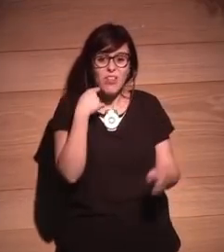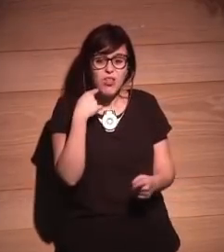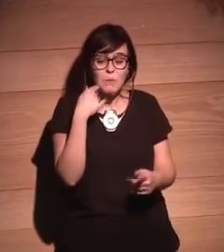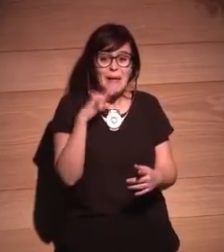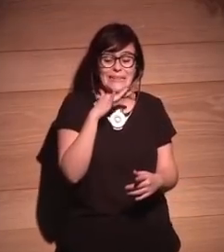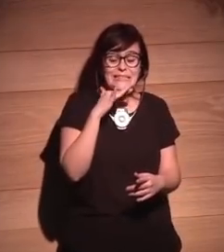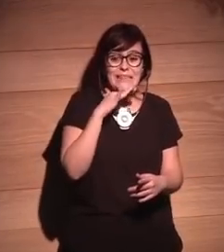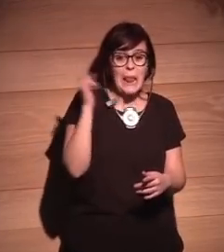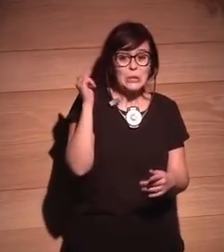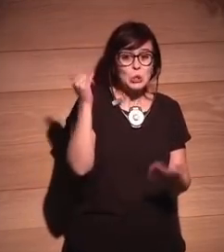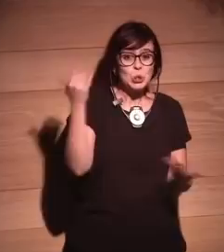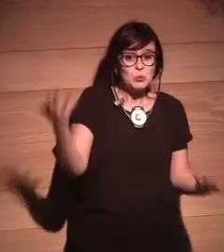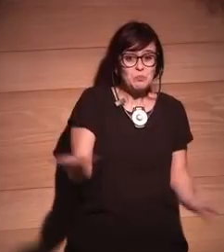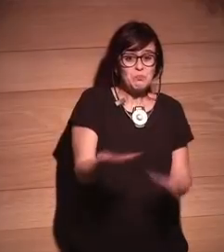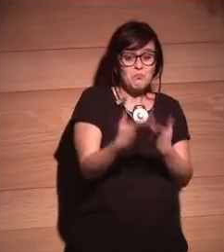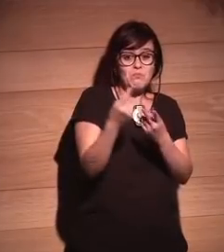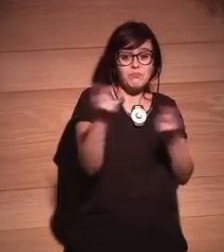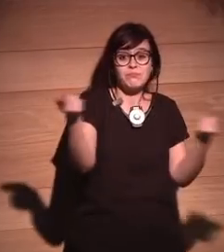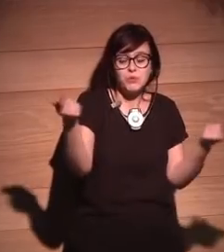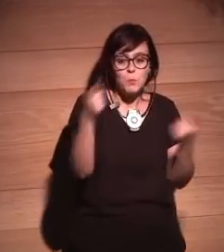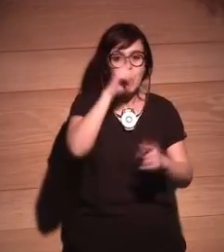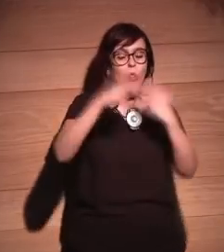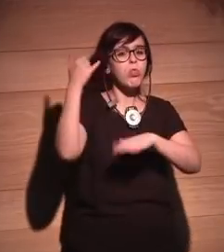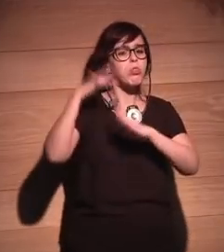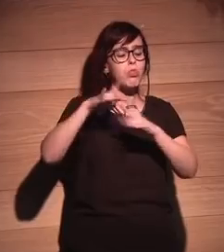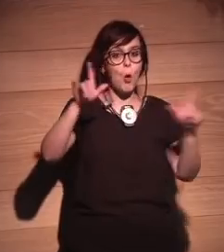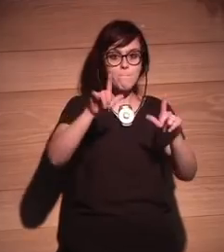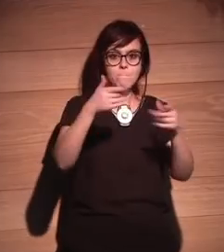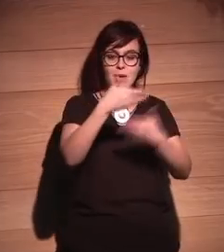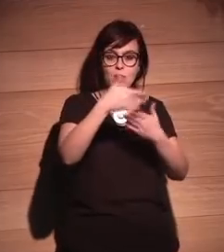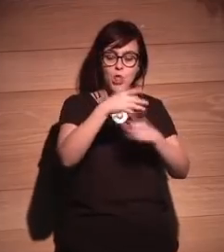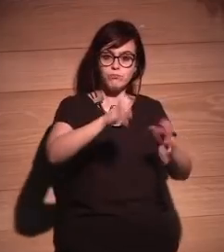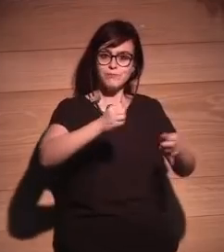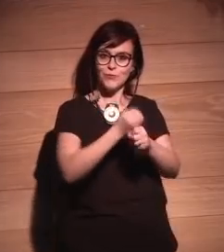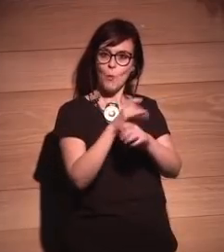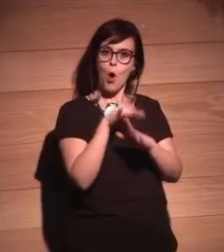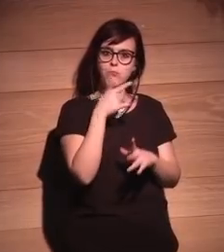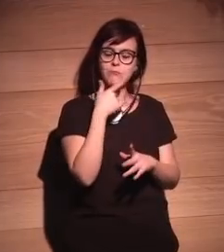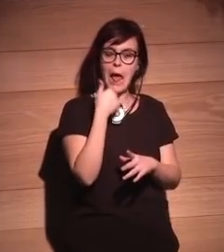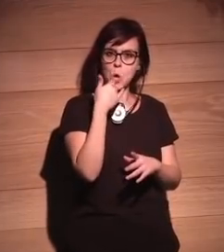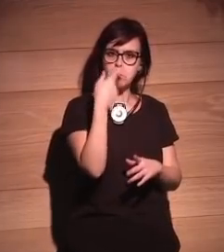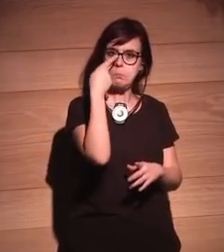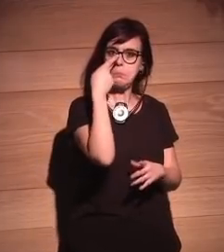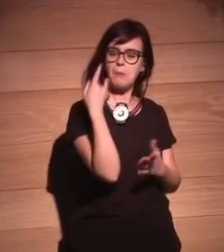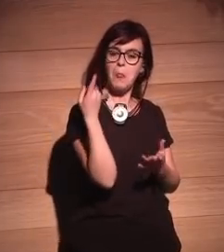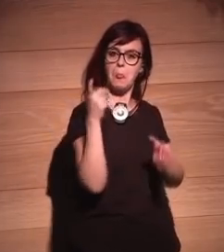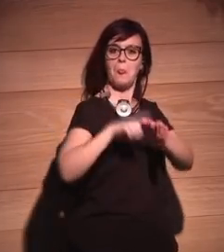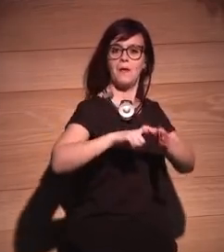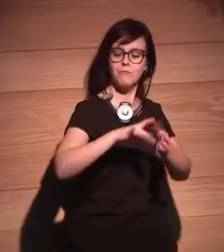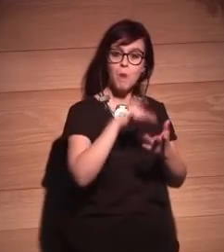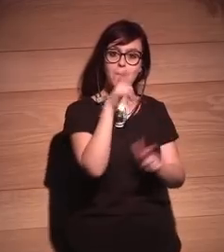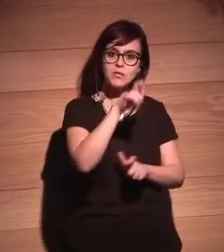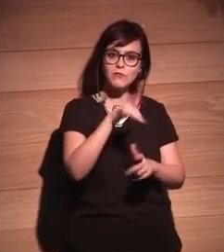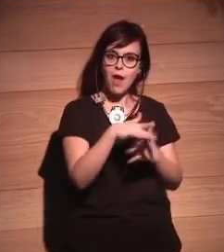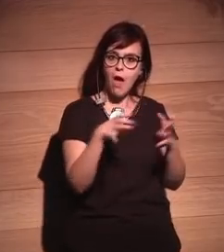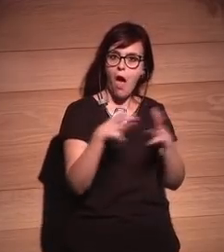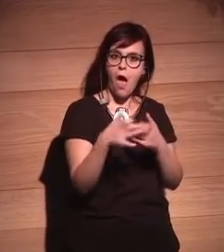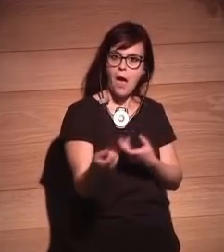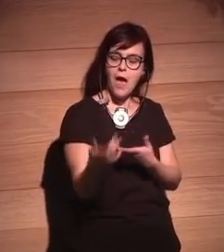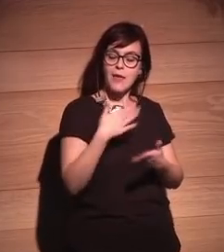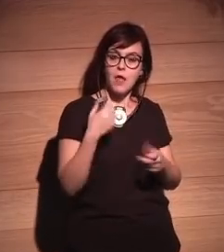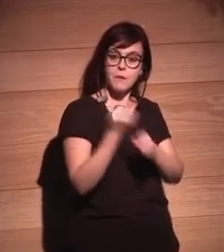además se ha escapado. O sea, yo cuando trabajaba hace años en medios, era atractivo trabajar en un medio. O sea, llegaba gente que quería trabajar con